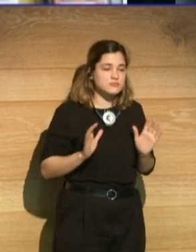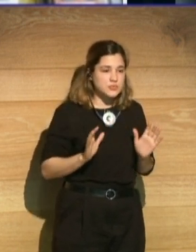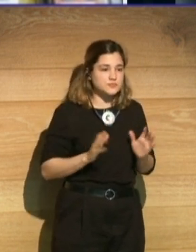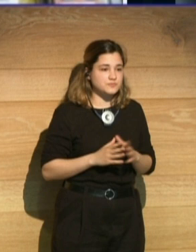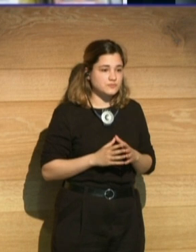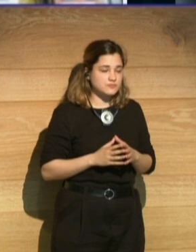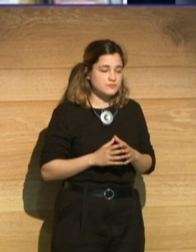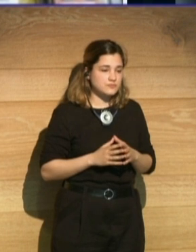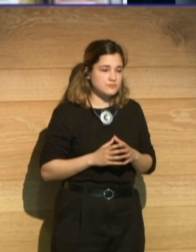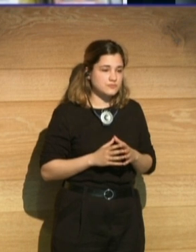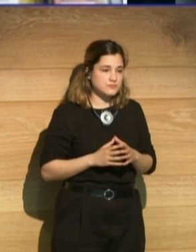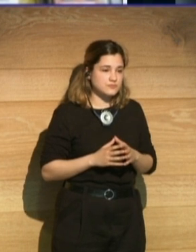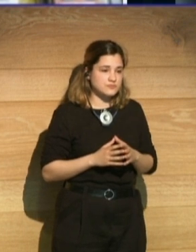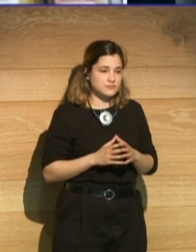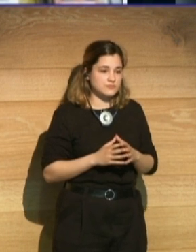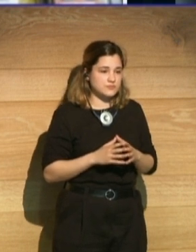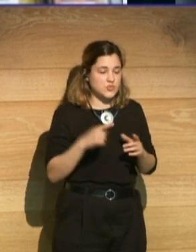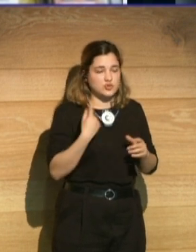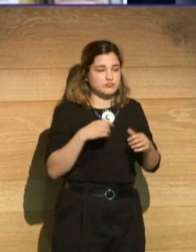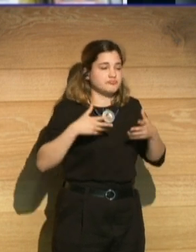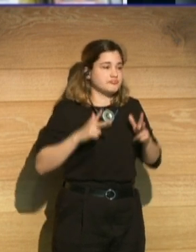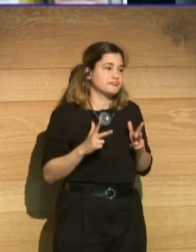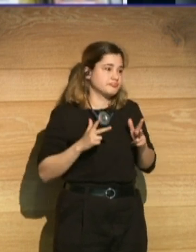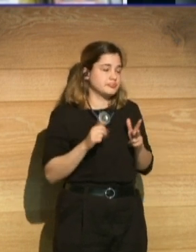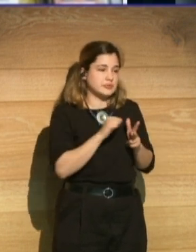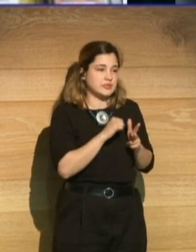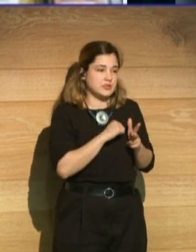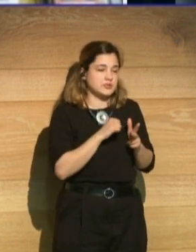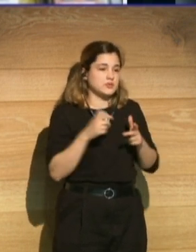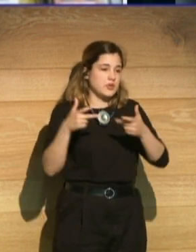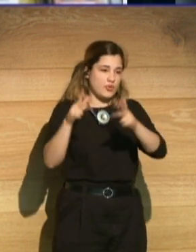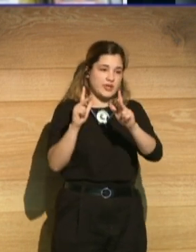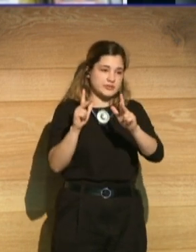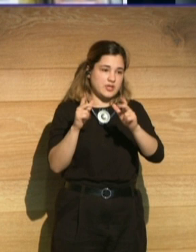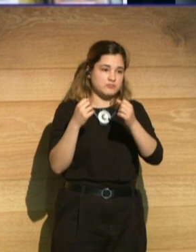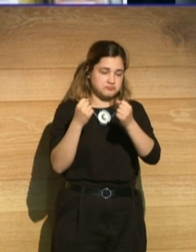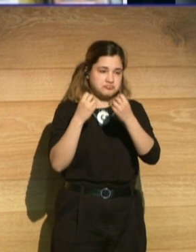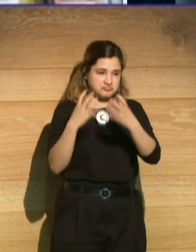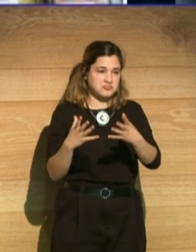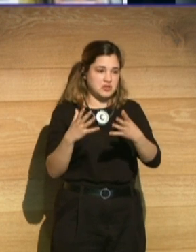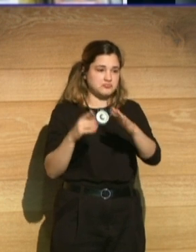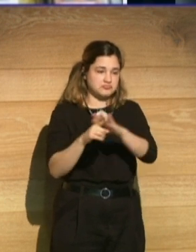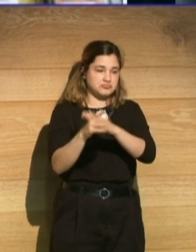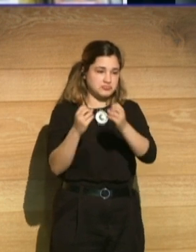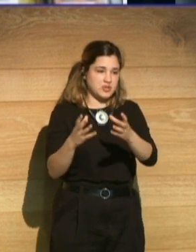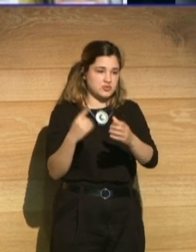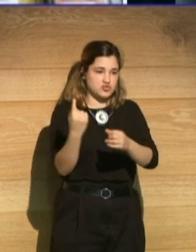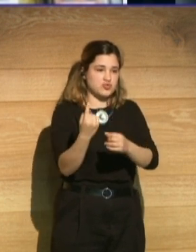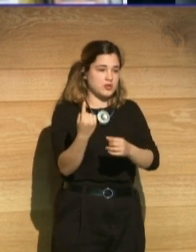estar sentados de forma indiferente esperando que la democracia se vaya afirmando por sí